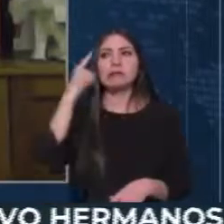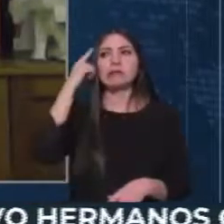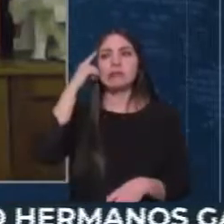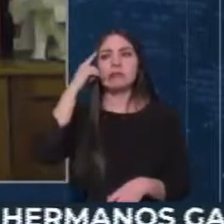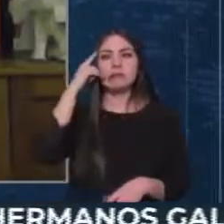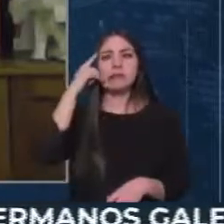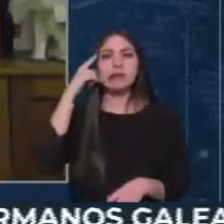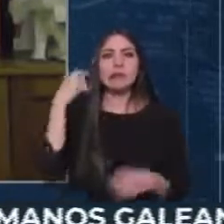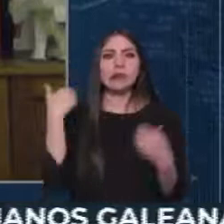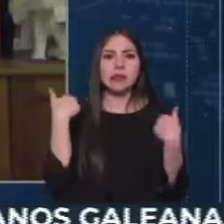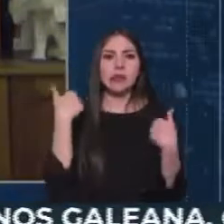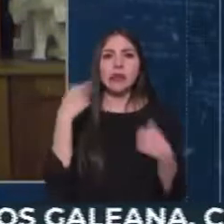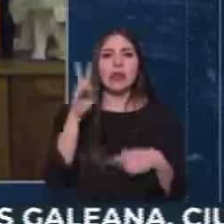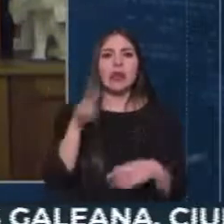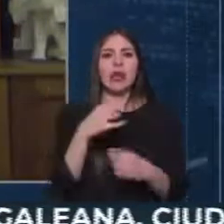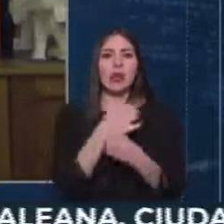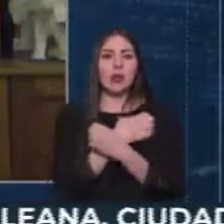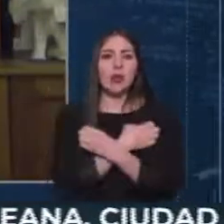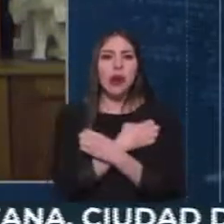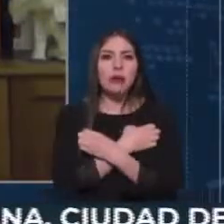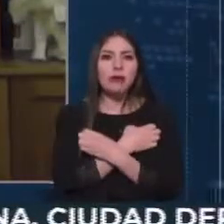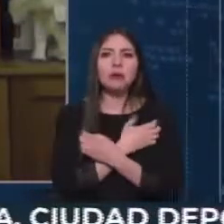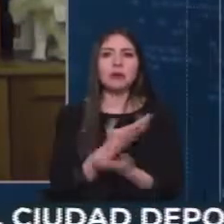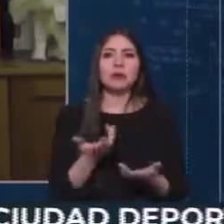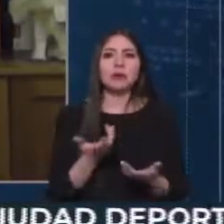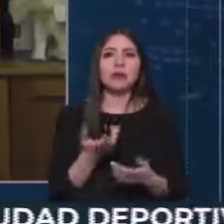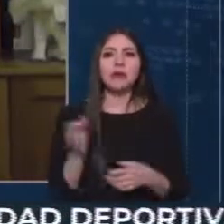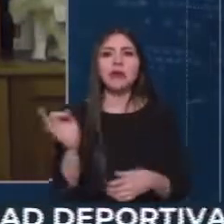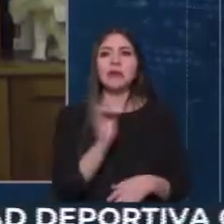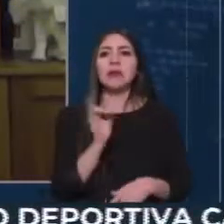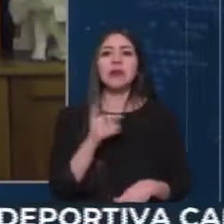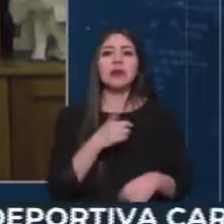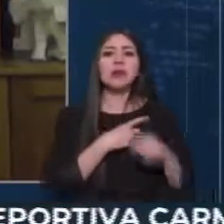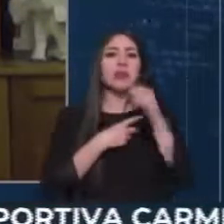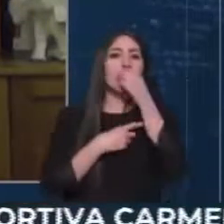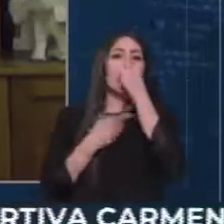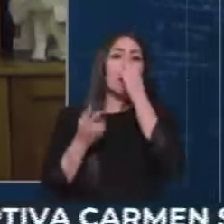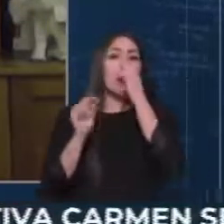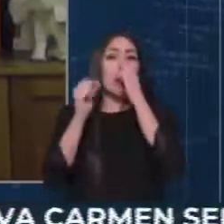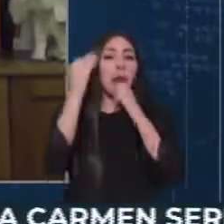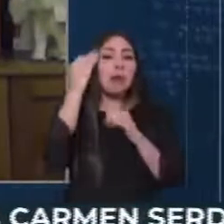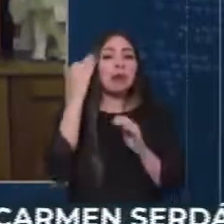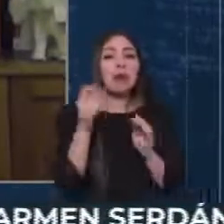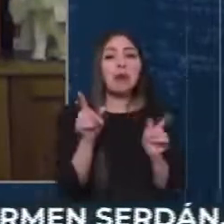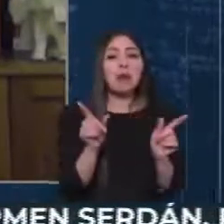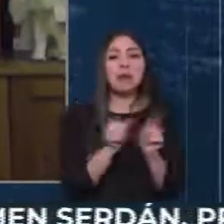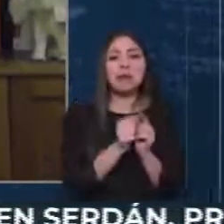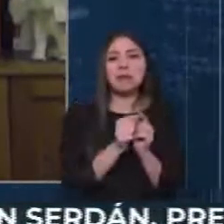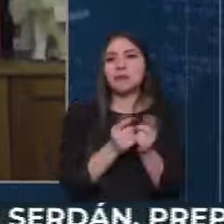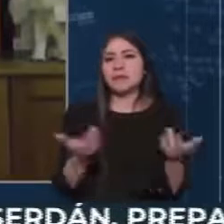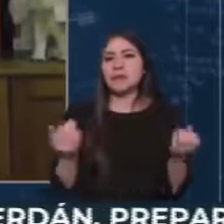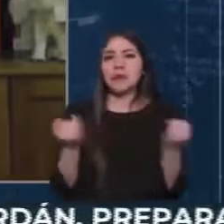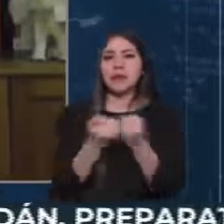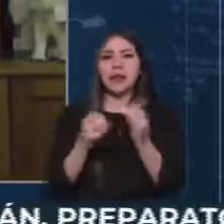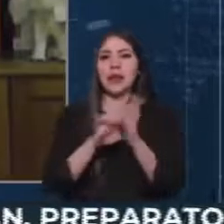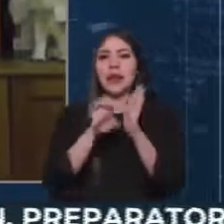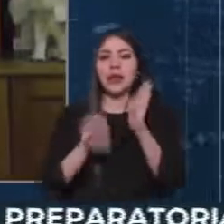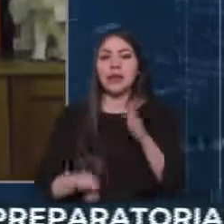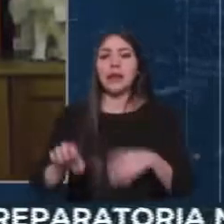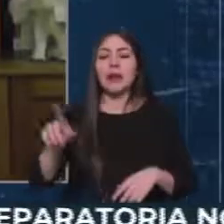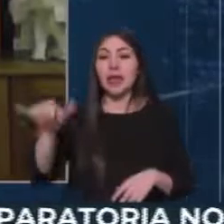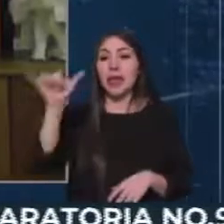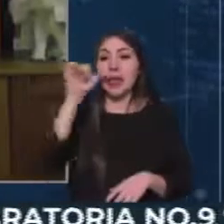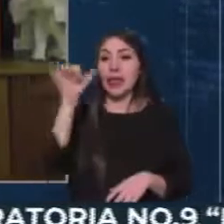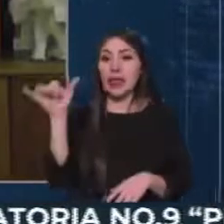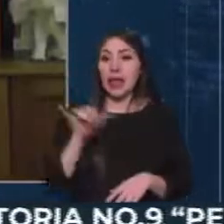acompañado de pedagogía, pues puede ser que eso sea simplemente un pequeño lapso, como lo vimos en Italia, donde se confina de la noche a la